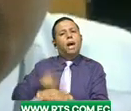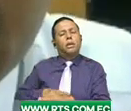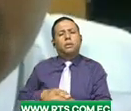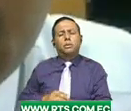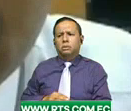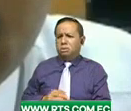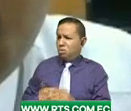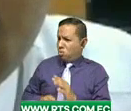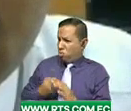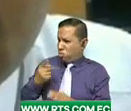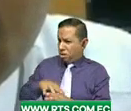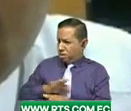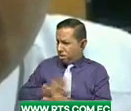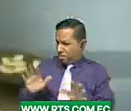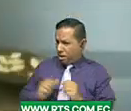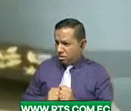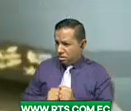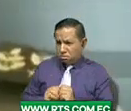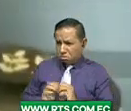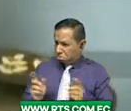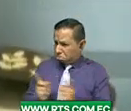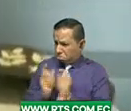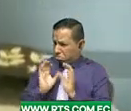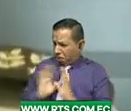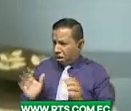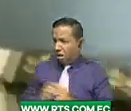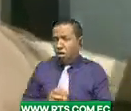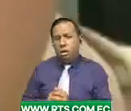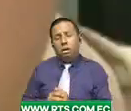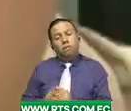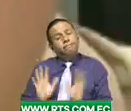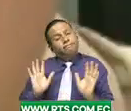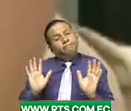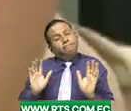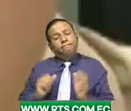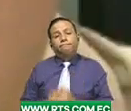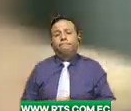suficiente? Bueno, una vez al año es lo mínimo.